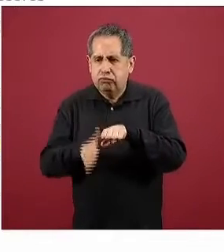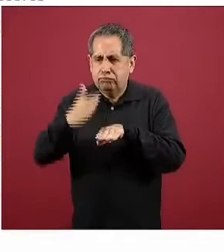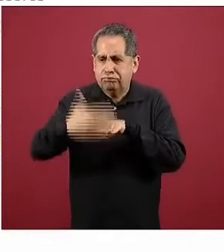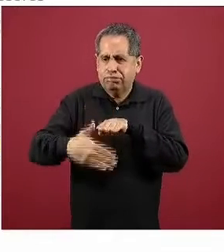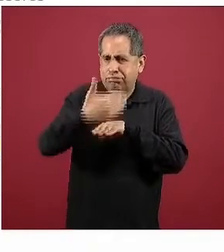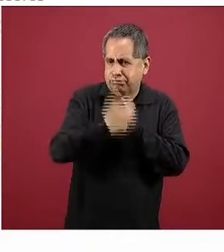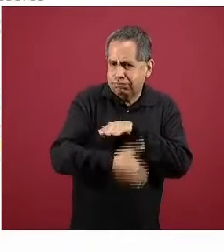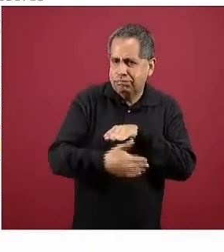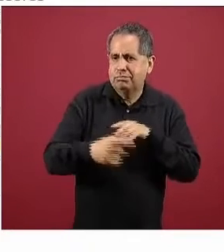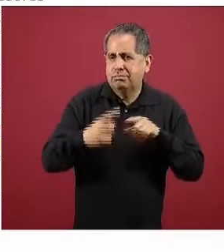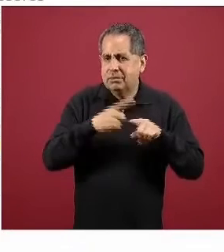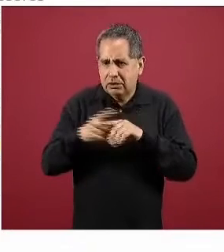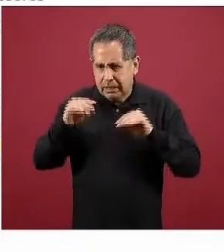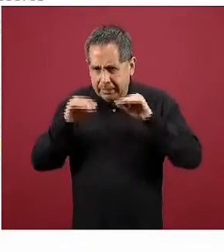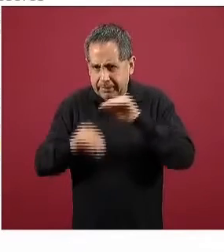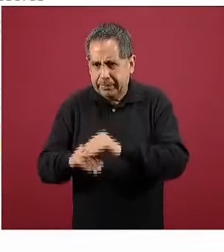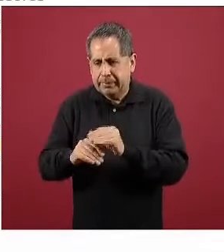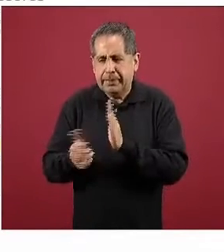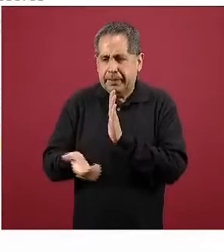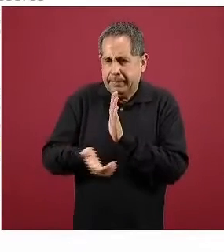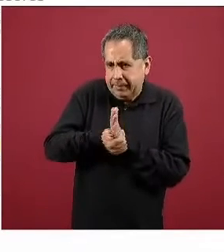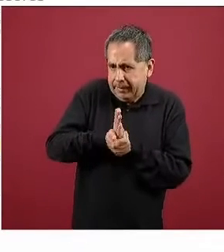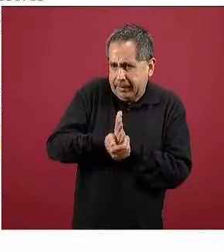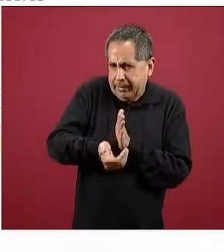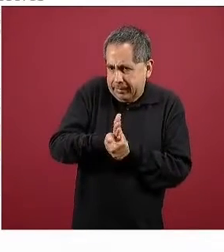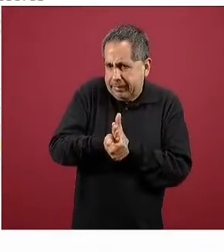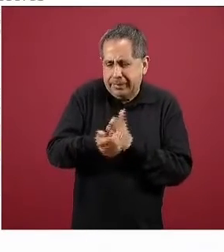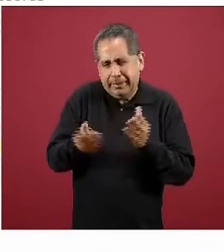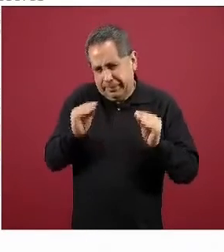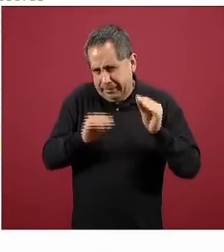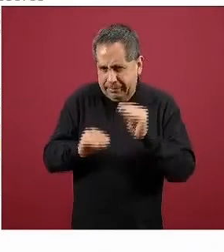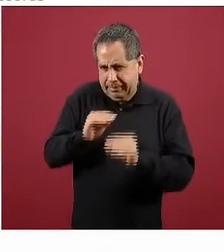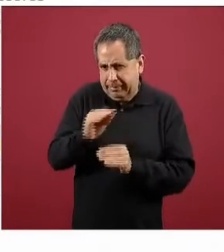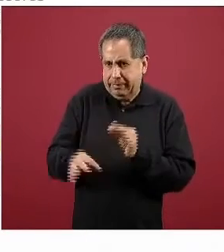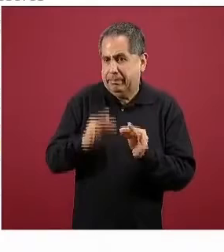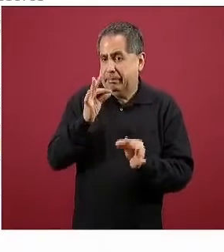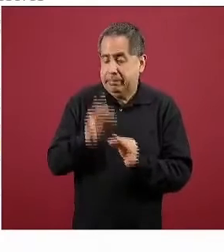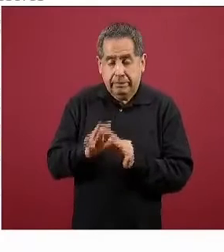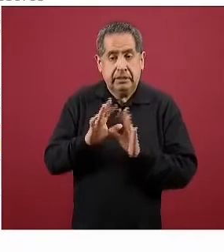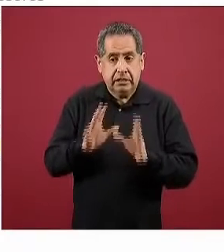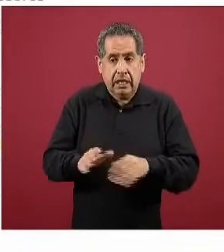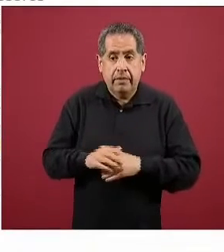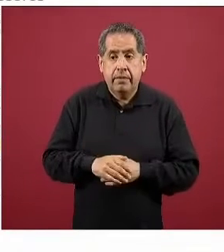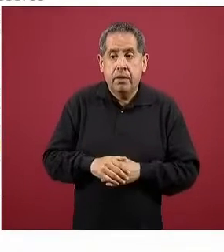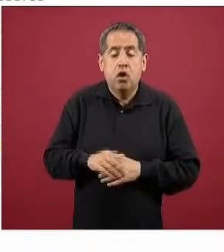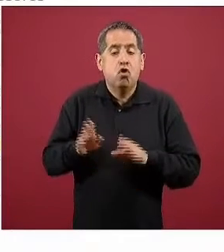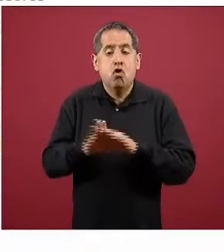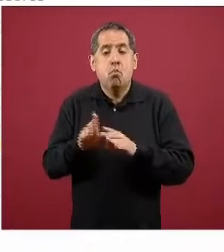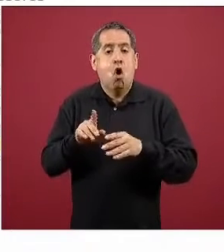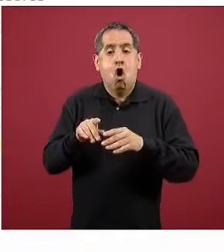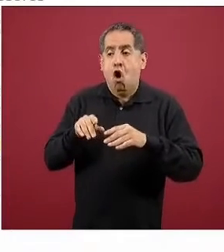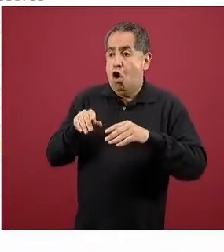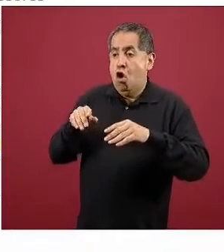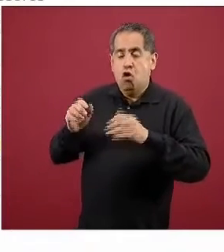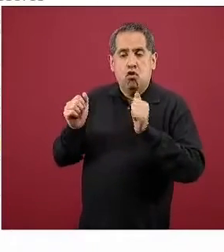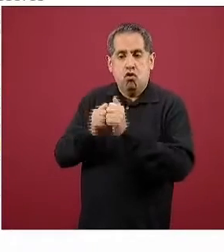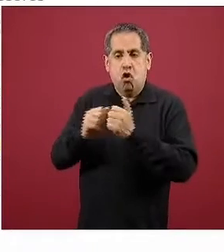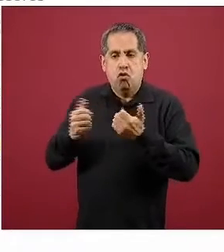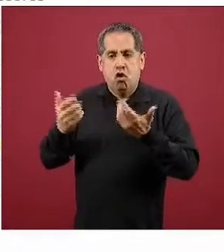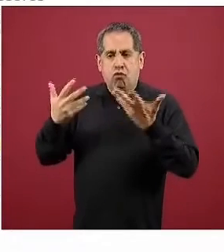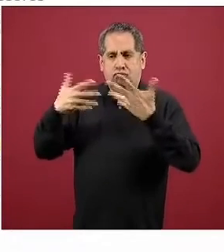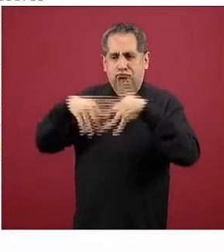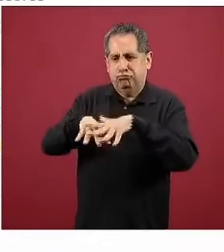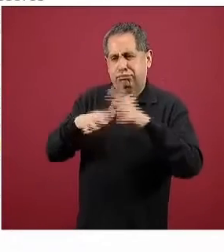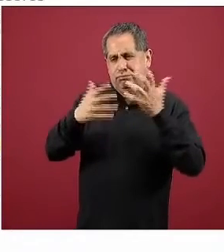tarimas y los adhesivos. Y viene la fase más hermosa, que es cuando el papel se junta con la tinta, con